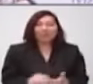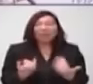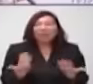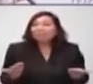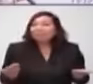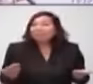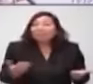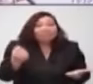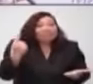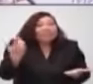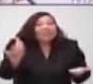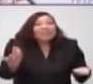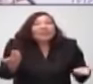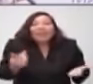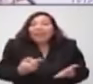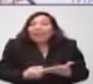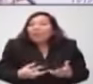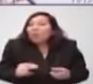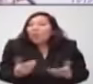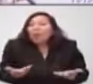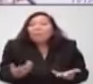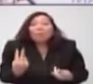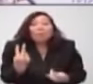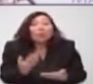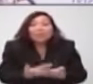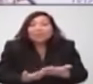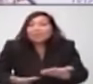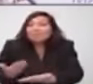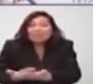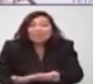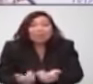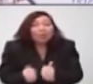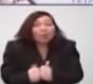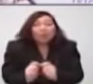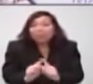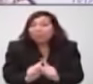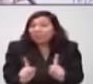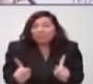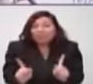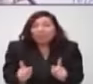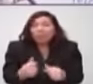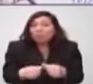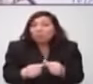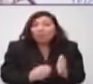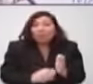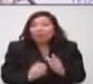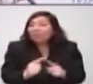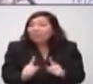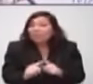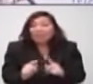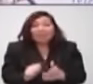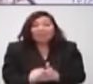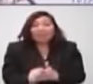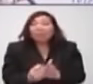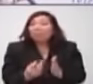entonces no se entiende qué cosa había, qué cosa no había, por qué habían dos expedientes con tamaños diferentes, con números de carriles diferentes,